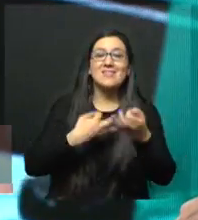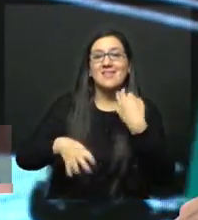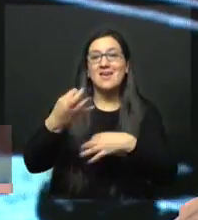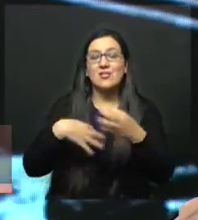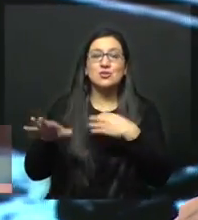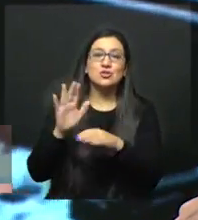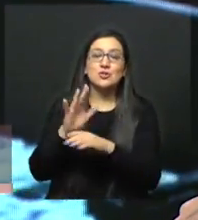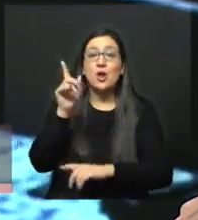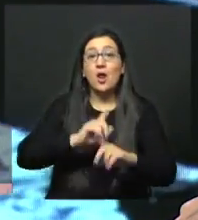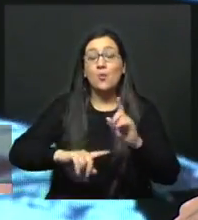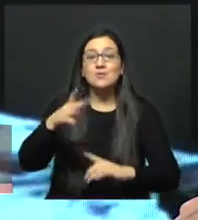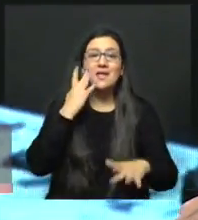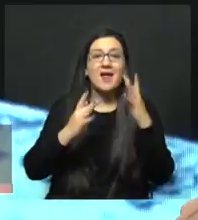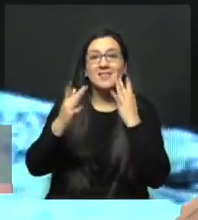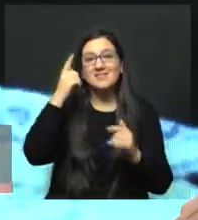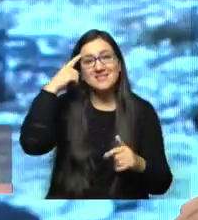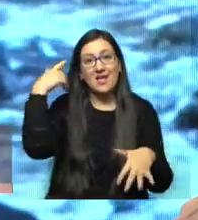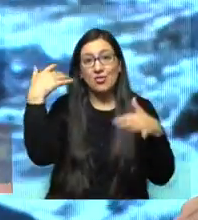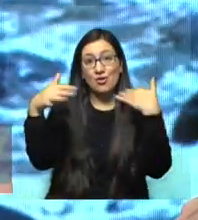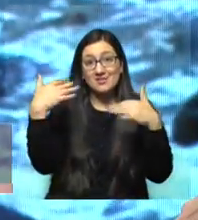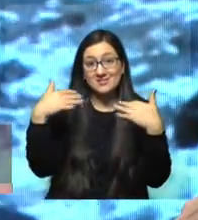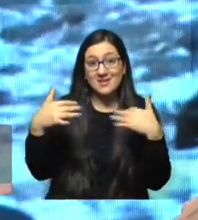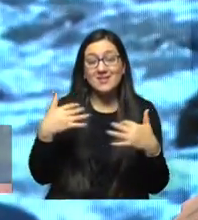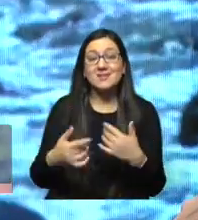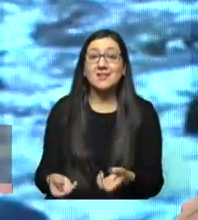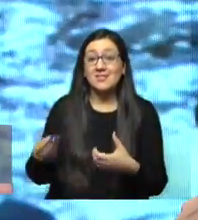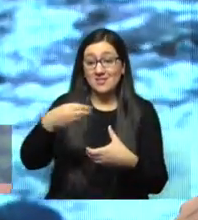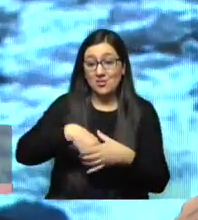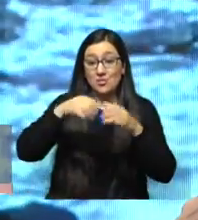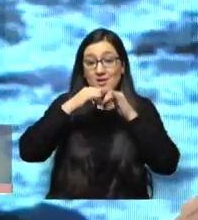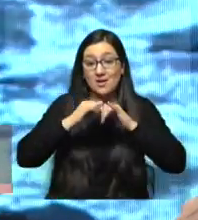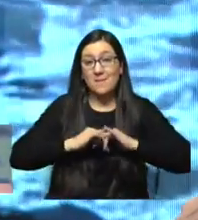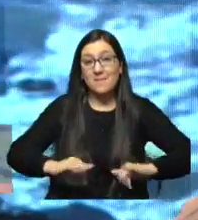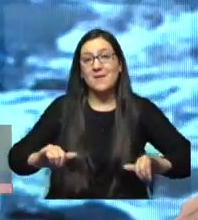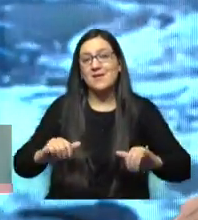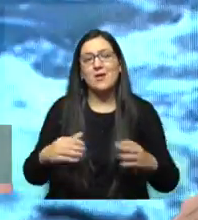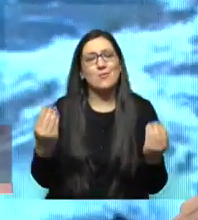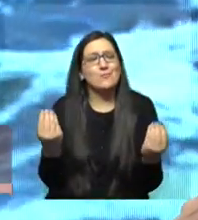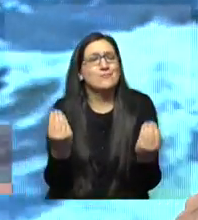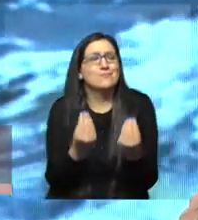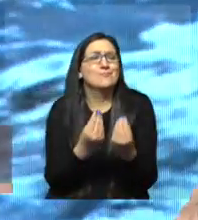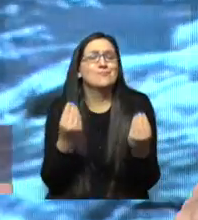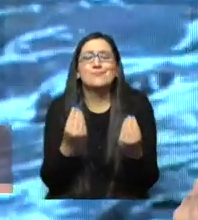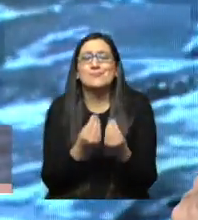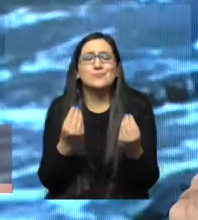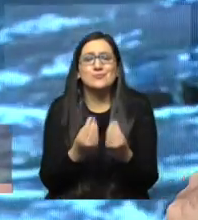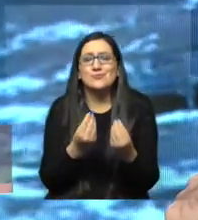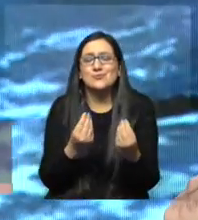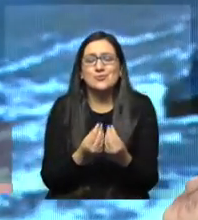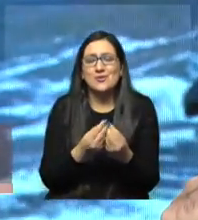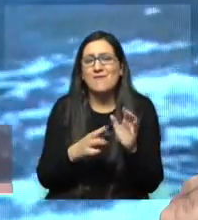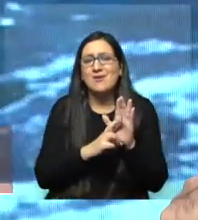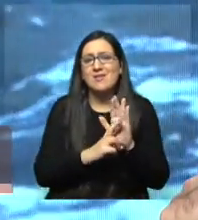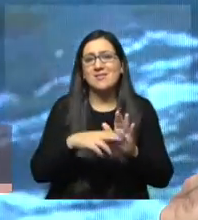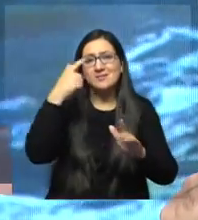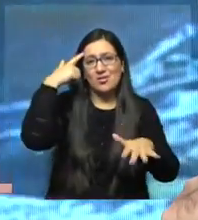algunos artistas, adolescentes que hacen parte de la campaña. La campaña tiene un fuerte componente, digamos, de protagonismo adolescente y referente,